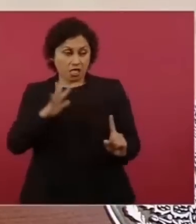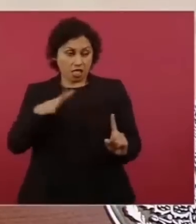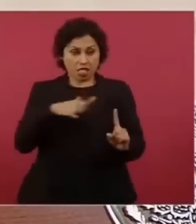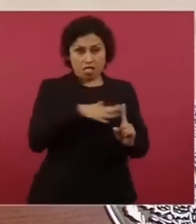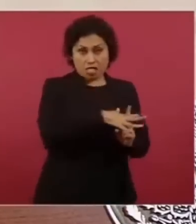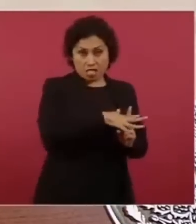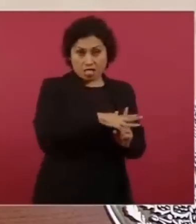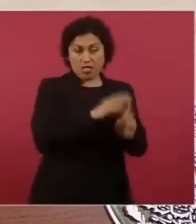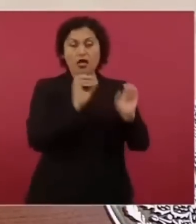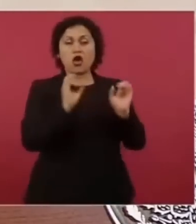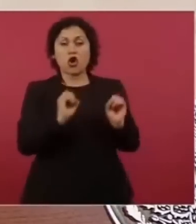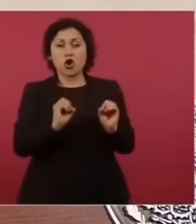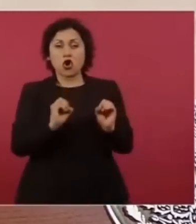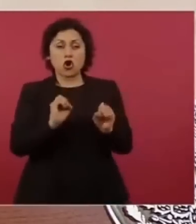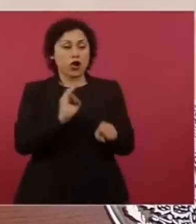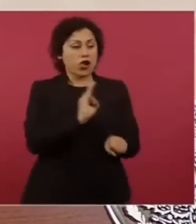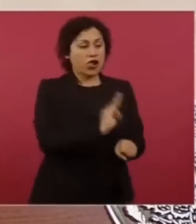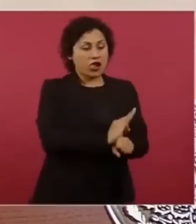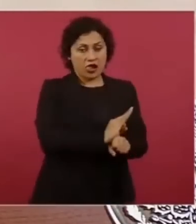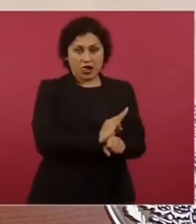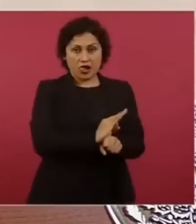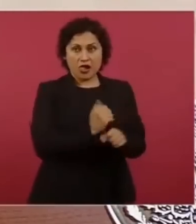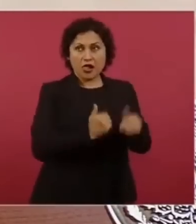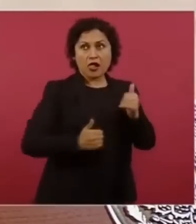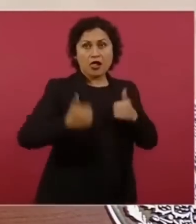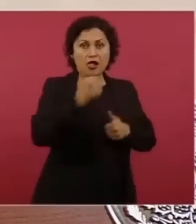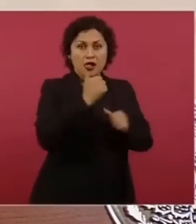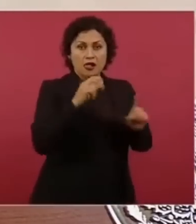Eso era rescate.